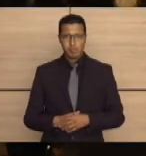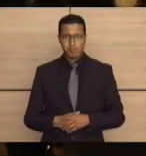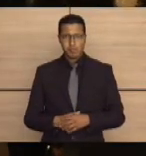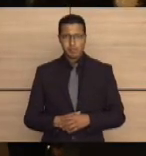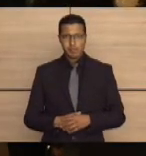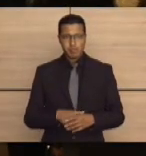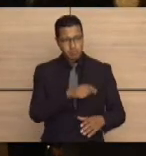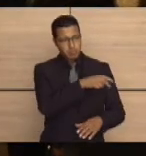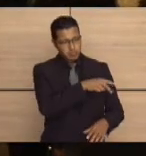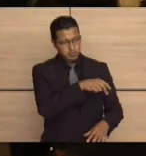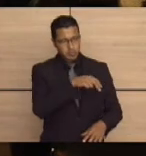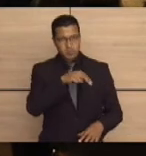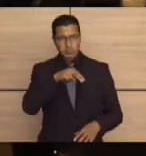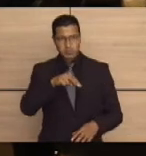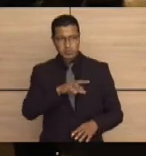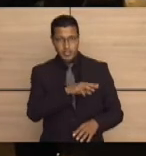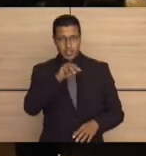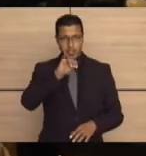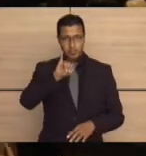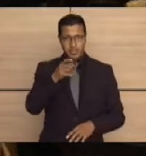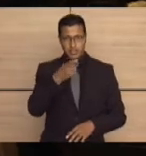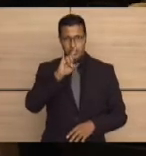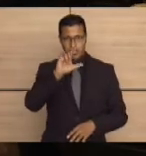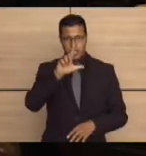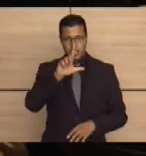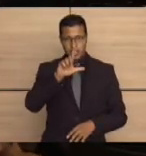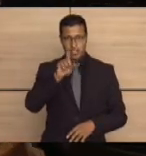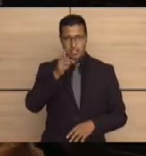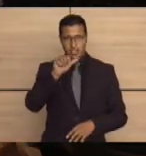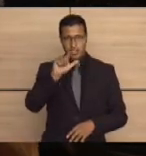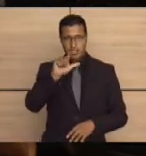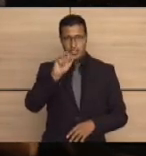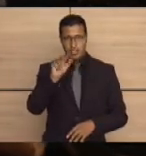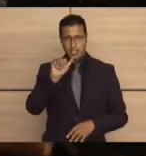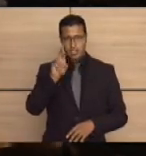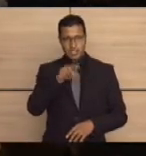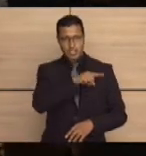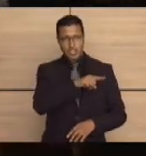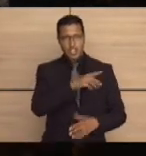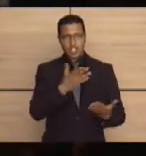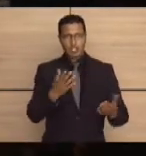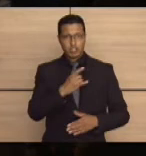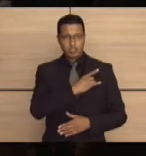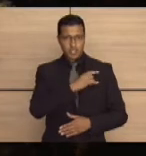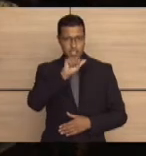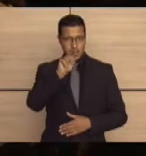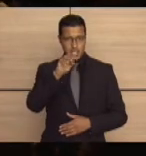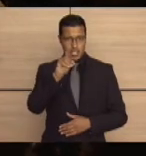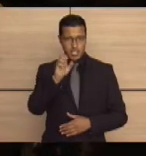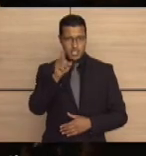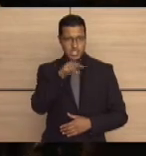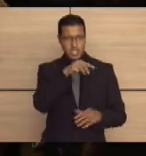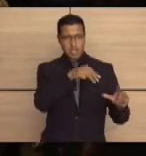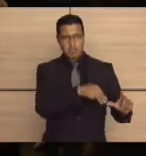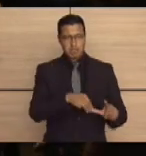Mientras sube Miguel, lo presento. Miguel Salazar nació en Bogotá, es historiador de la Universidad de los Andes y tiene una maestría en producción y dirección